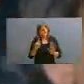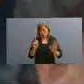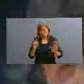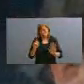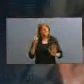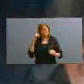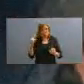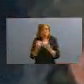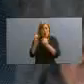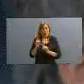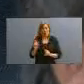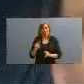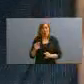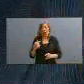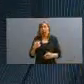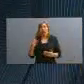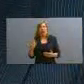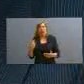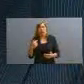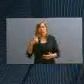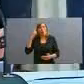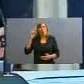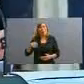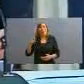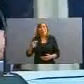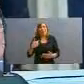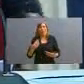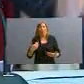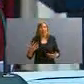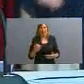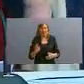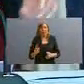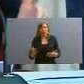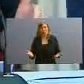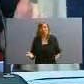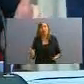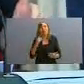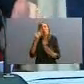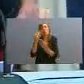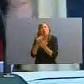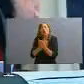lo que haría alguien por ser elegido contra ese juez? Sería un disparate total. Pero el órgano